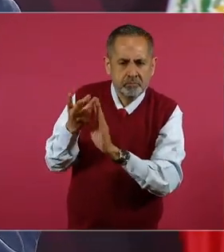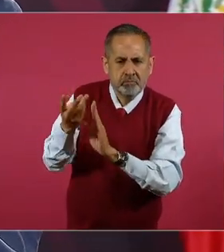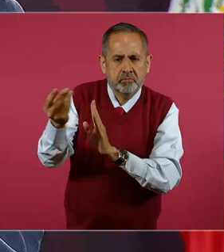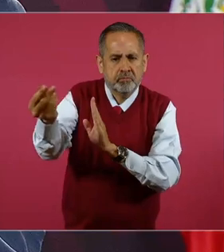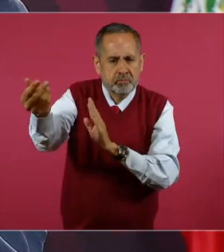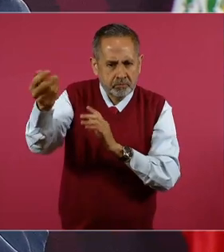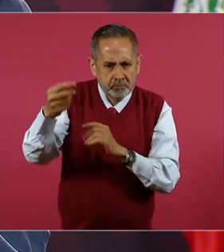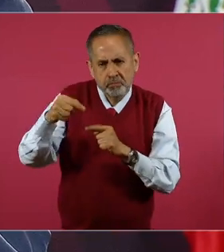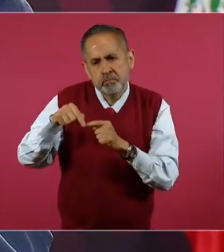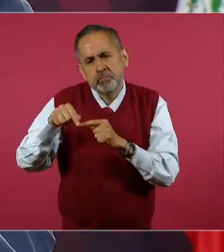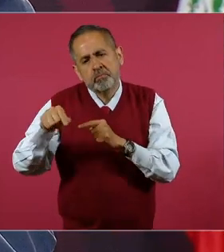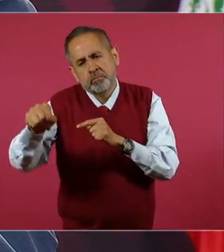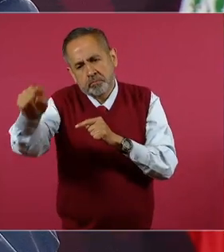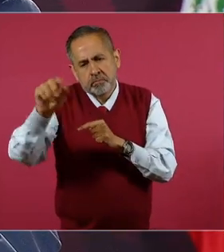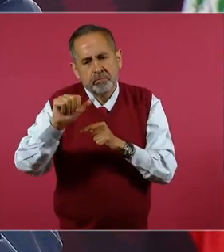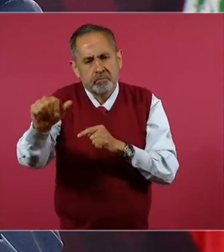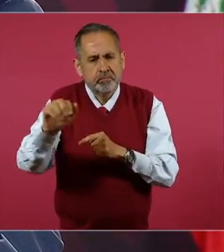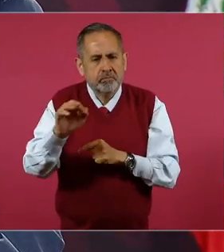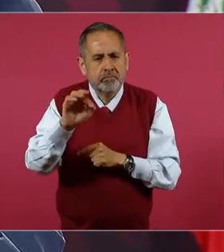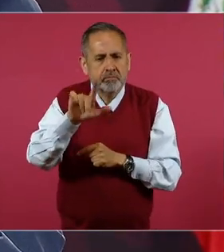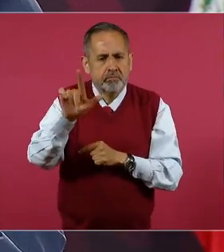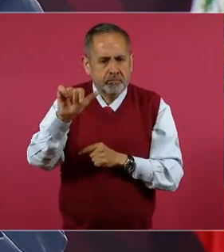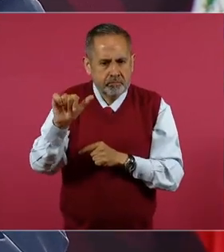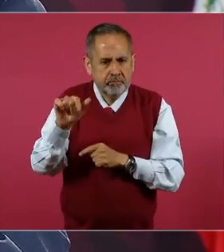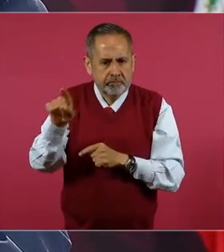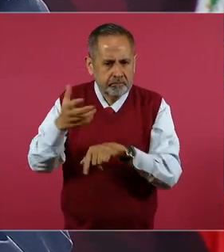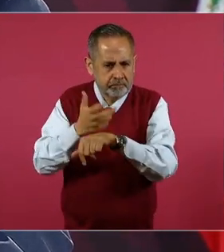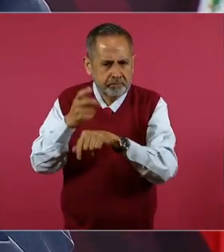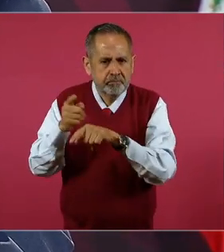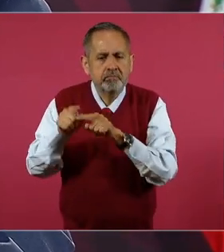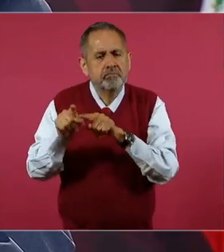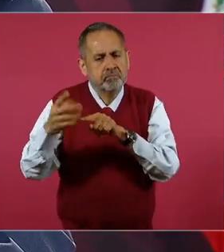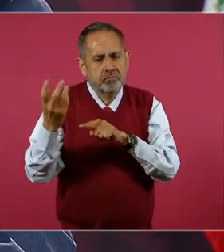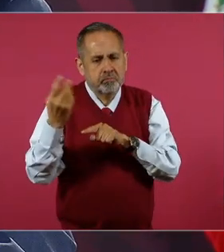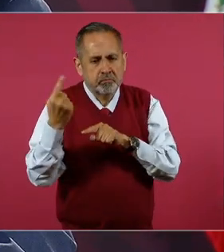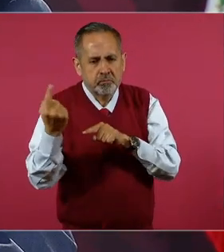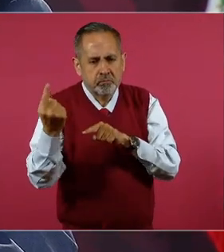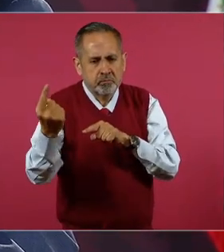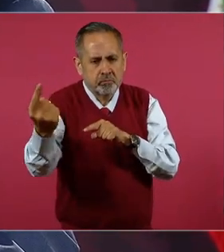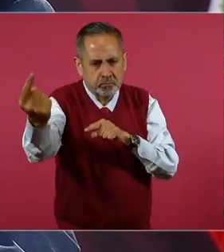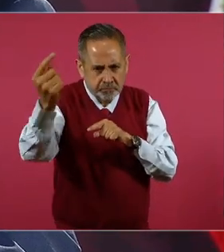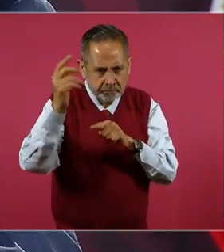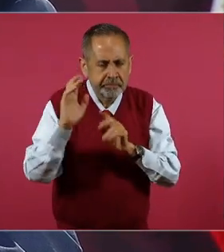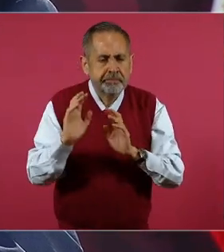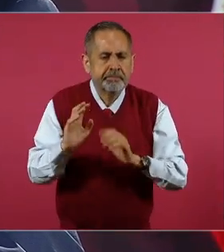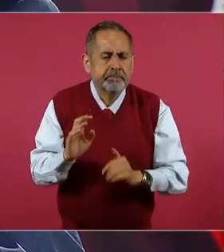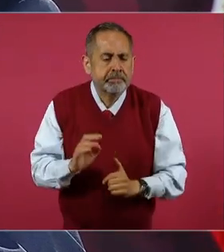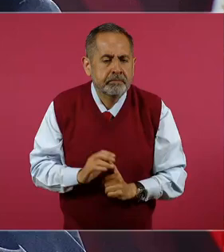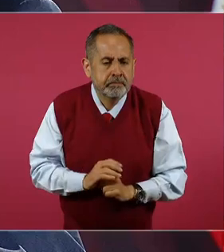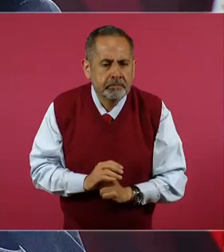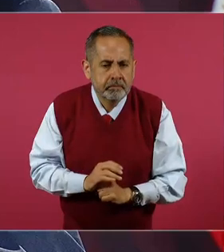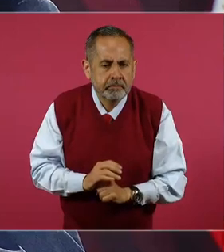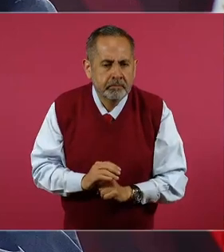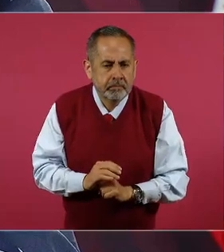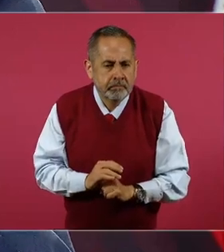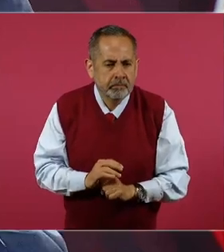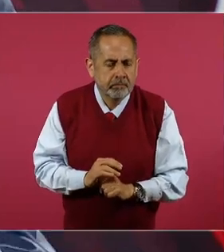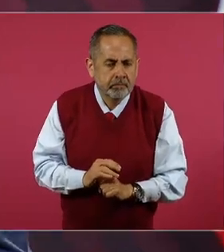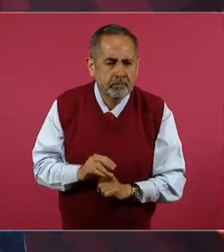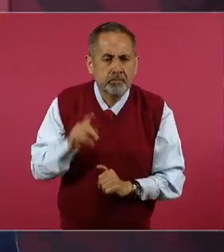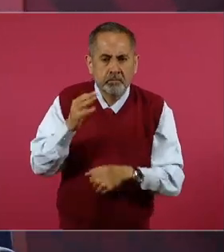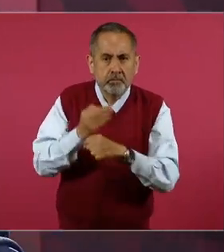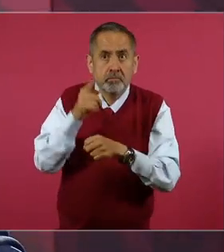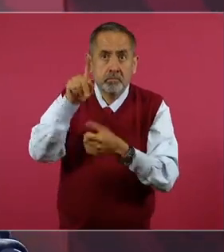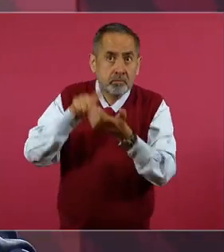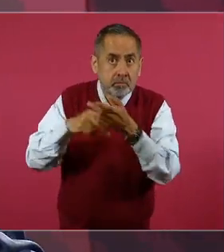va hacia la Florida, allá están pues